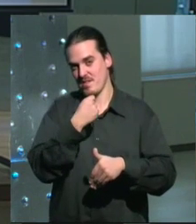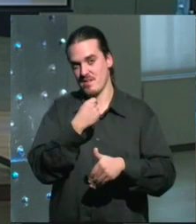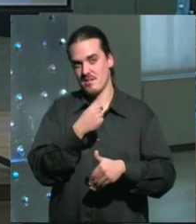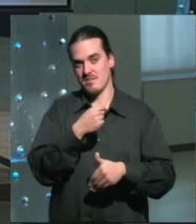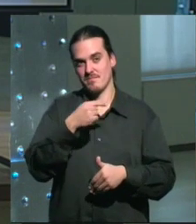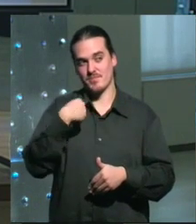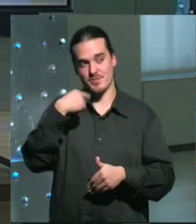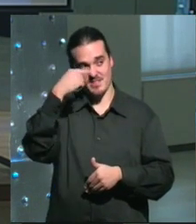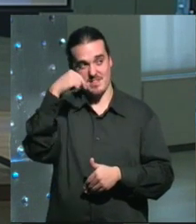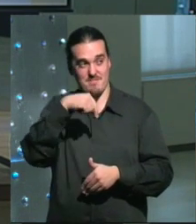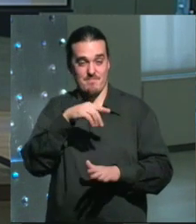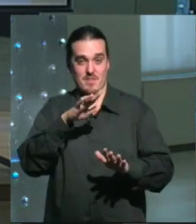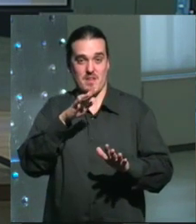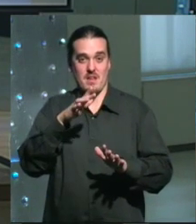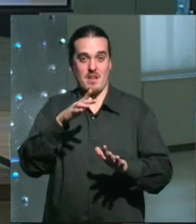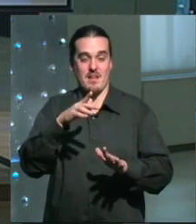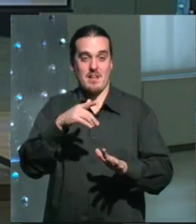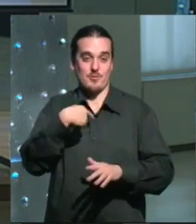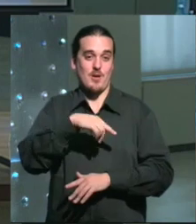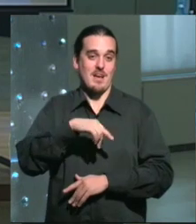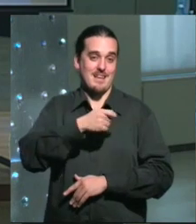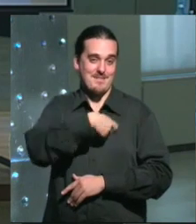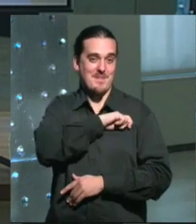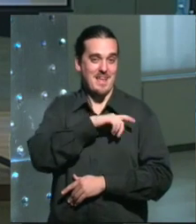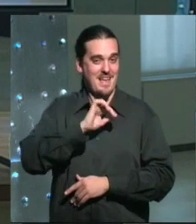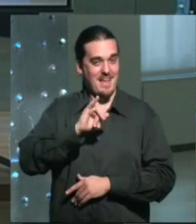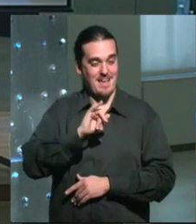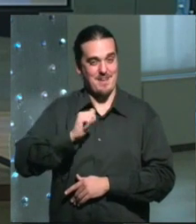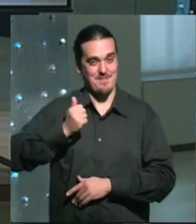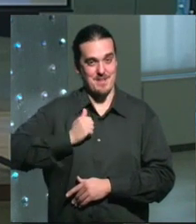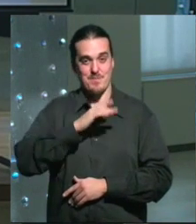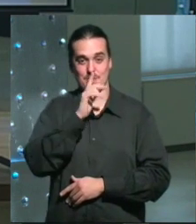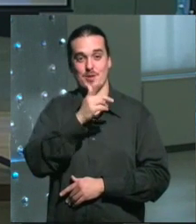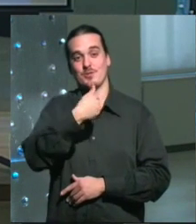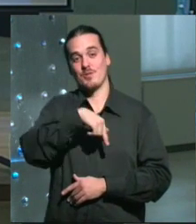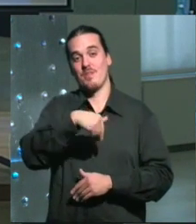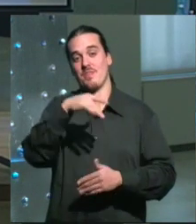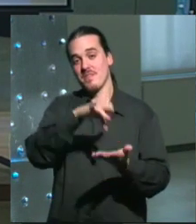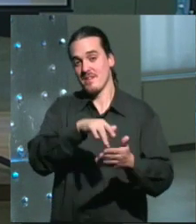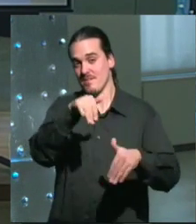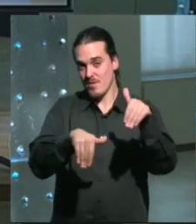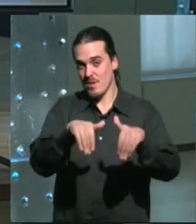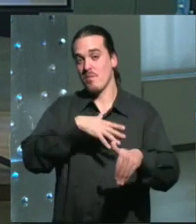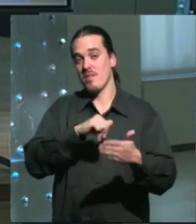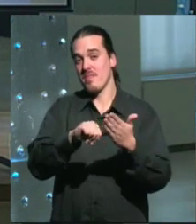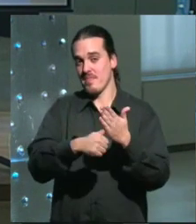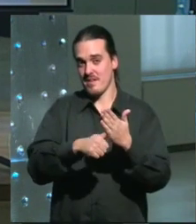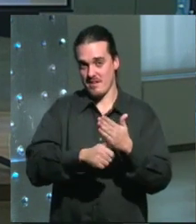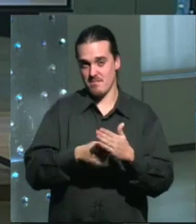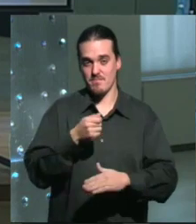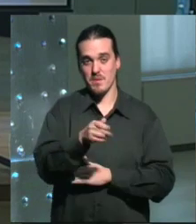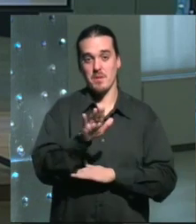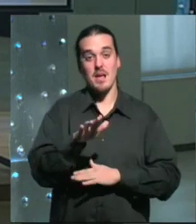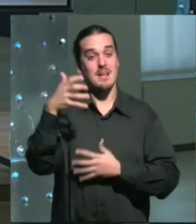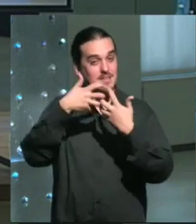arcaico, pero aquí tenemos la gran ventaja en España de que el día de las votaciones podemos llevar nuestro DNI, presentarlo y votar. En Estados Unidos no, hay un censo electoral por